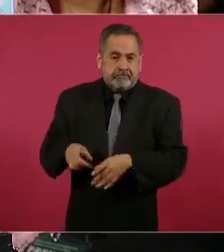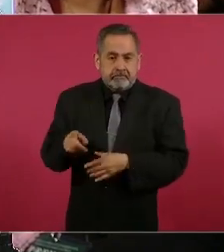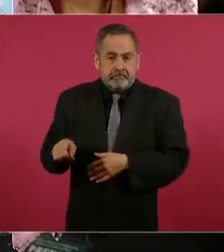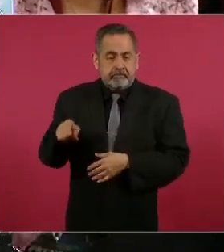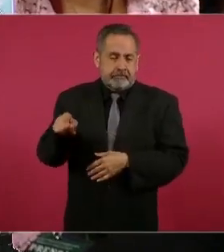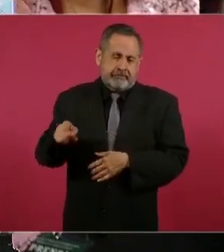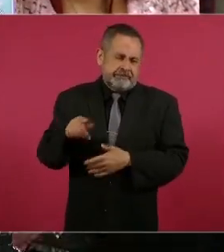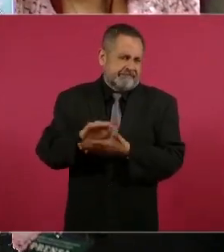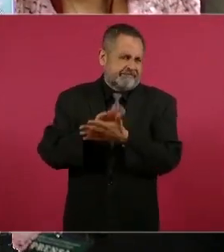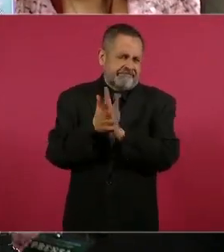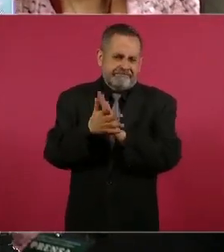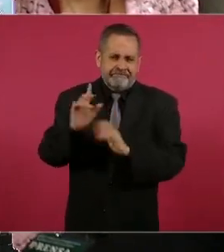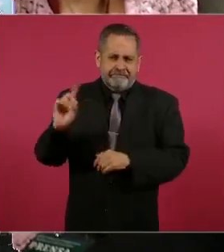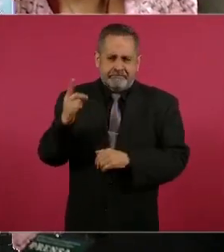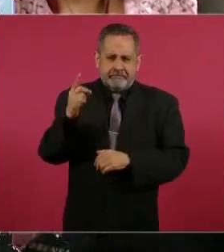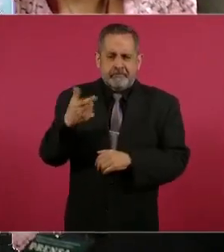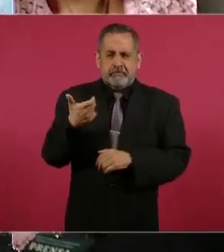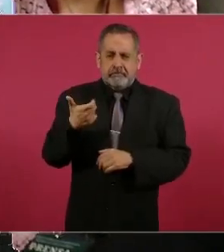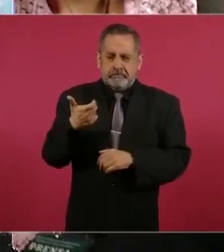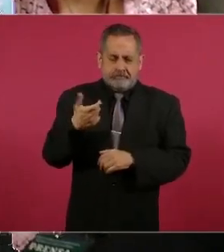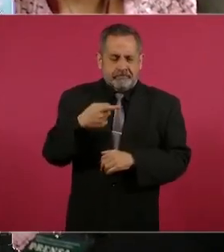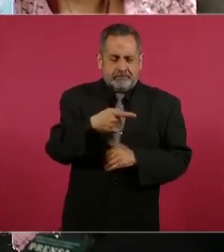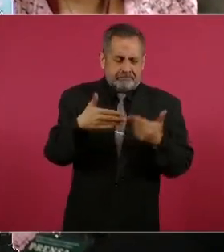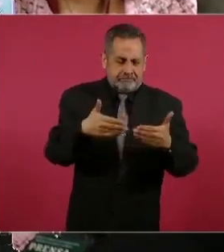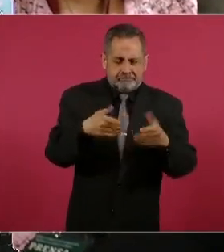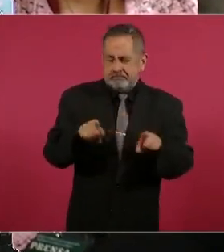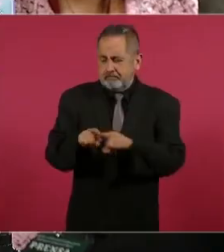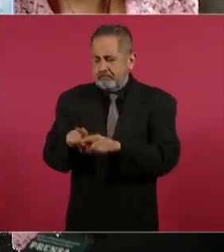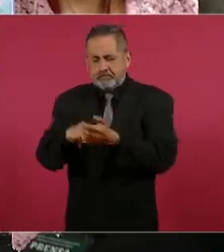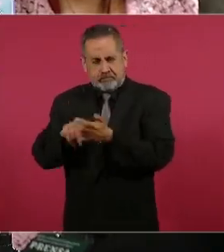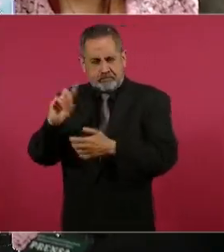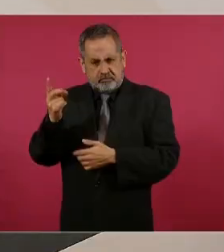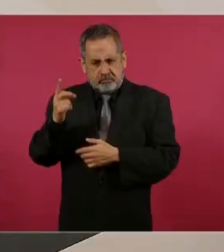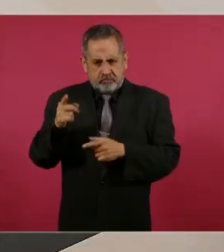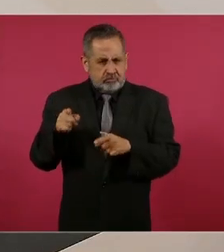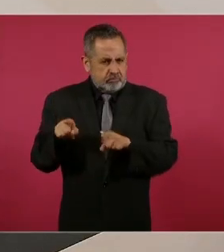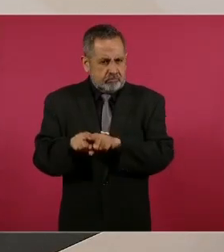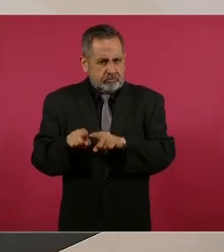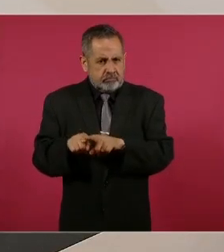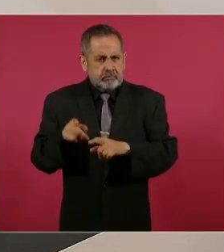está dolarizada, el peso panameño vale lo mismo que el dólar, pero